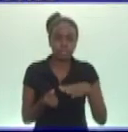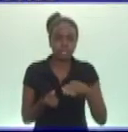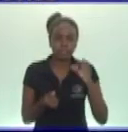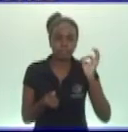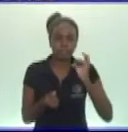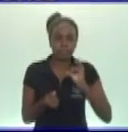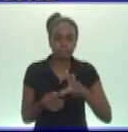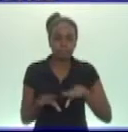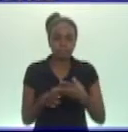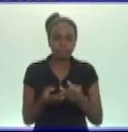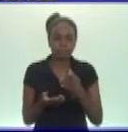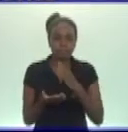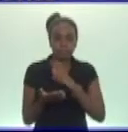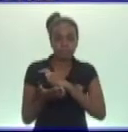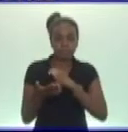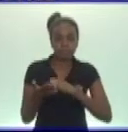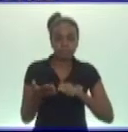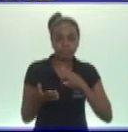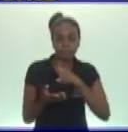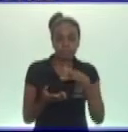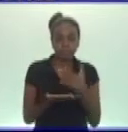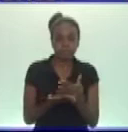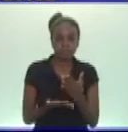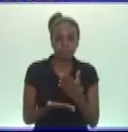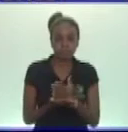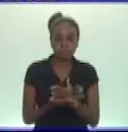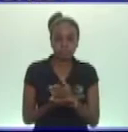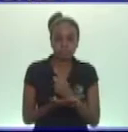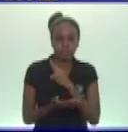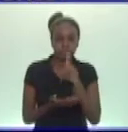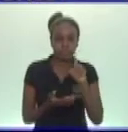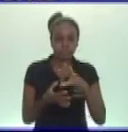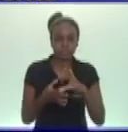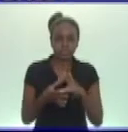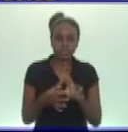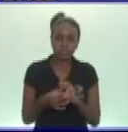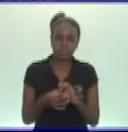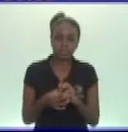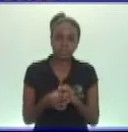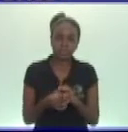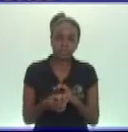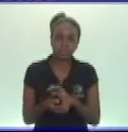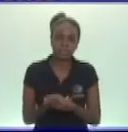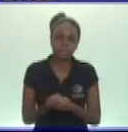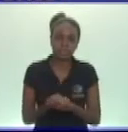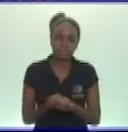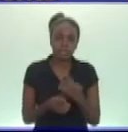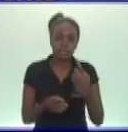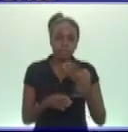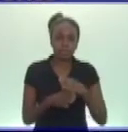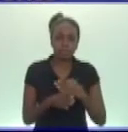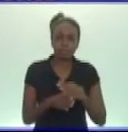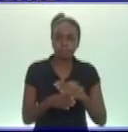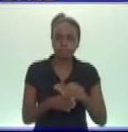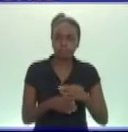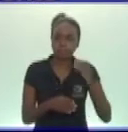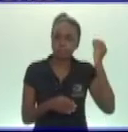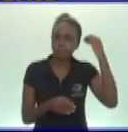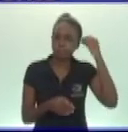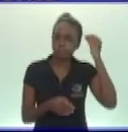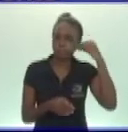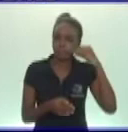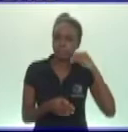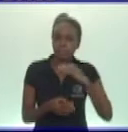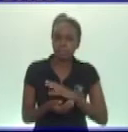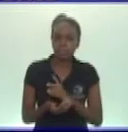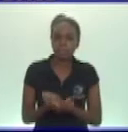han estudiado, sobre todo en las obras que han estudiado en 11º grado, dígase Papá Goriot, es decir, la imposibilidad de la vida